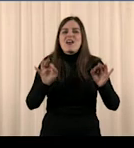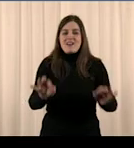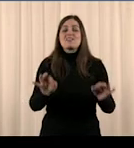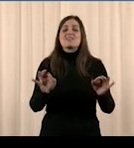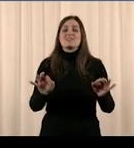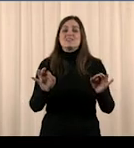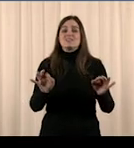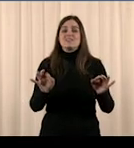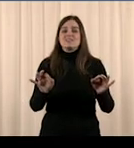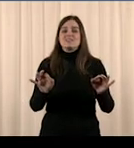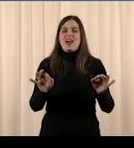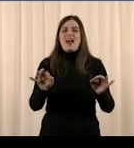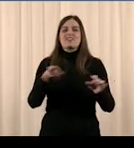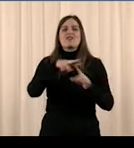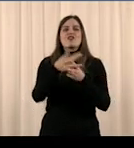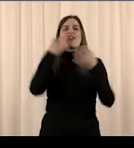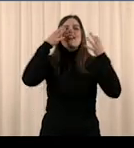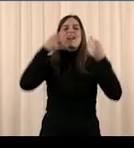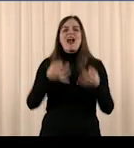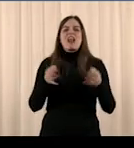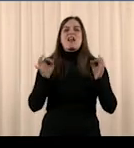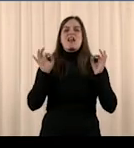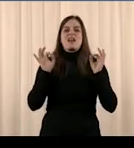eso consiste la realidad.